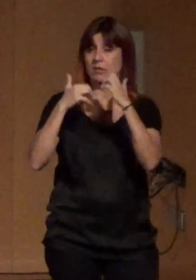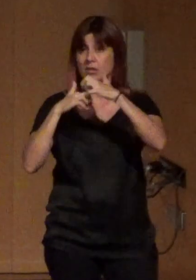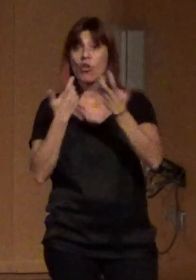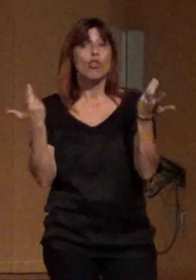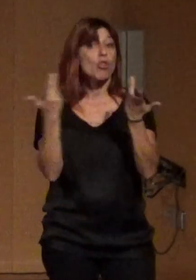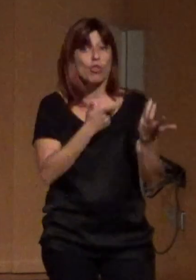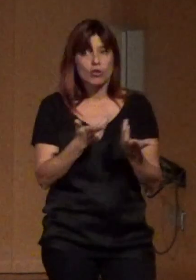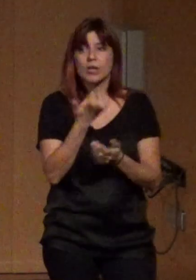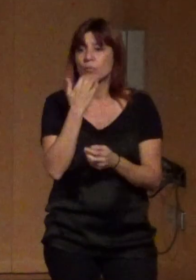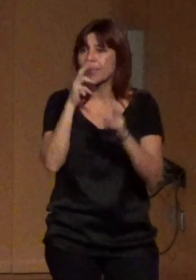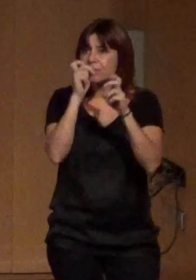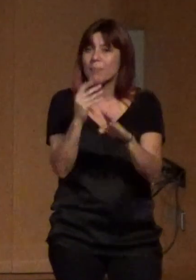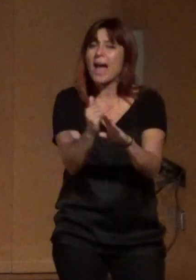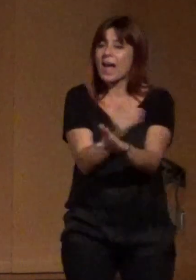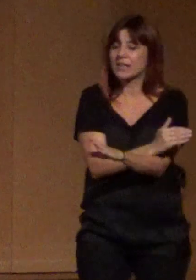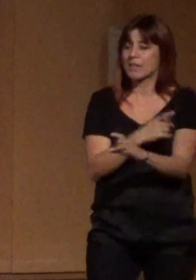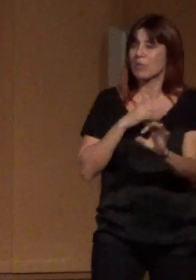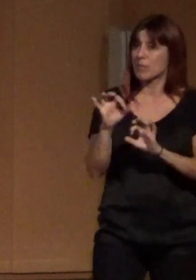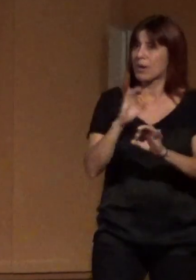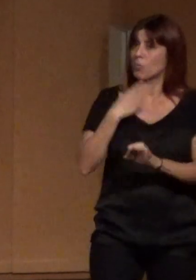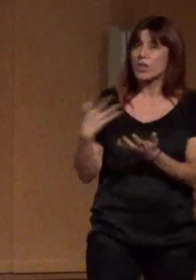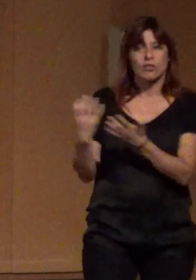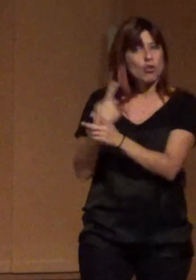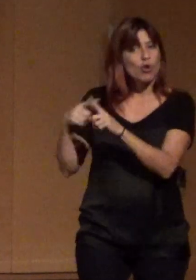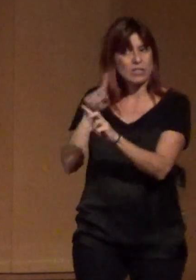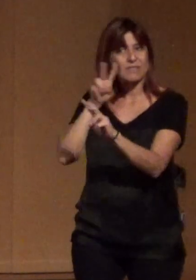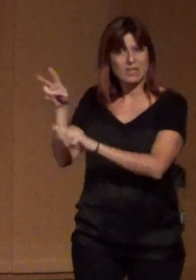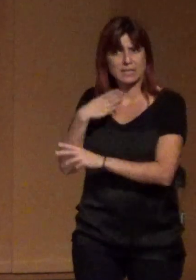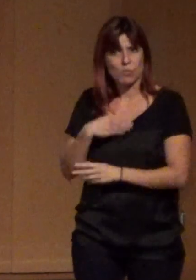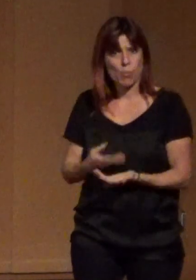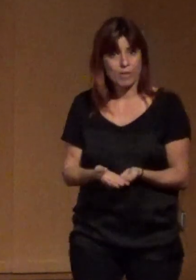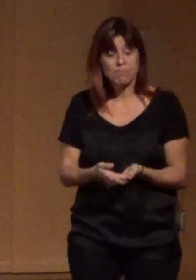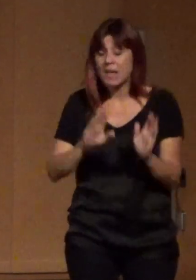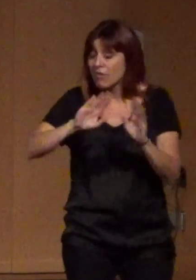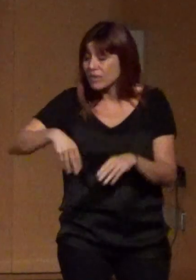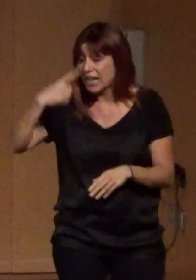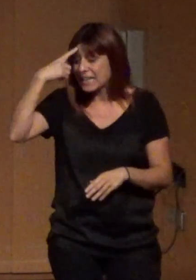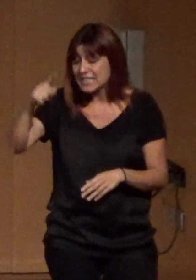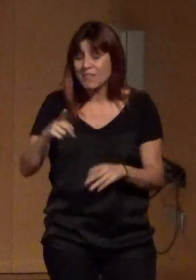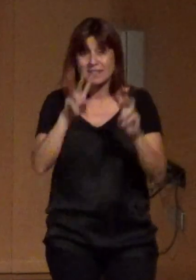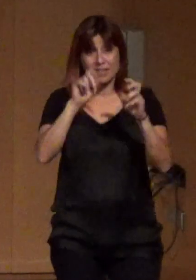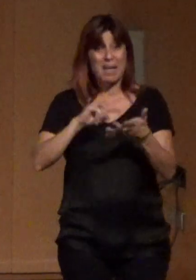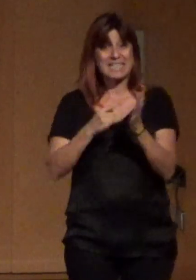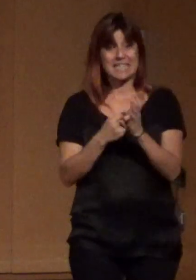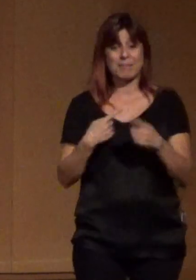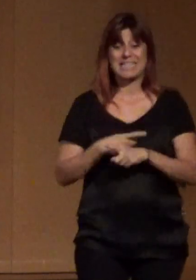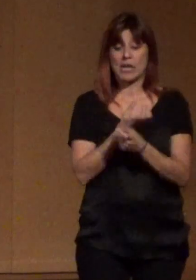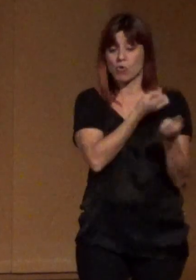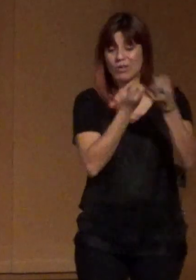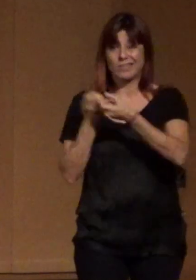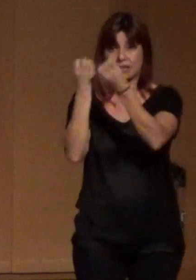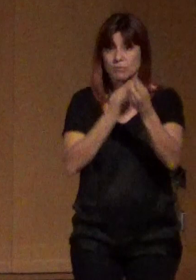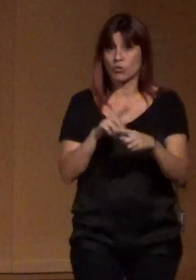la tendencia a precipitarse, la anticipación, todo eso también se puede medir. Al final, sabemos que hay 4 sistemas de neurotransmisión, 2 noradrenérgicos